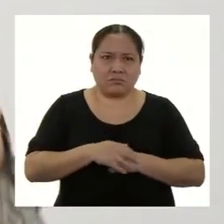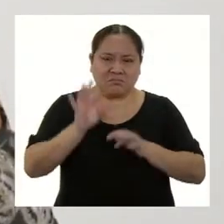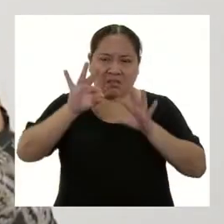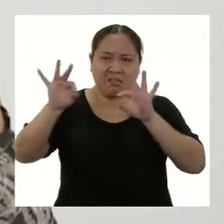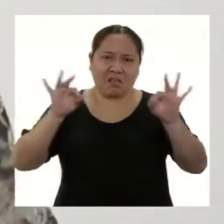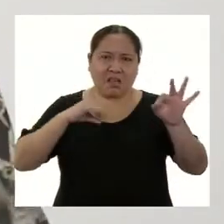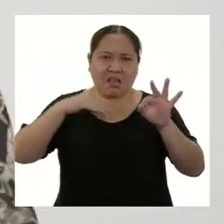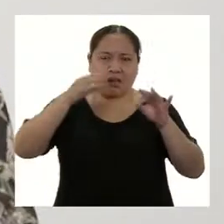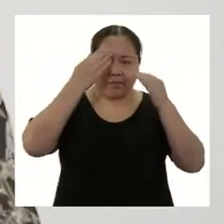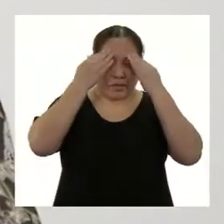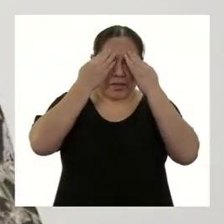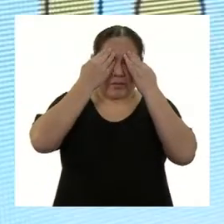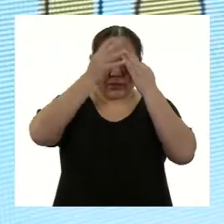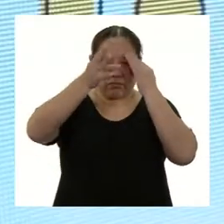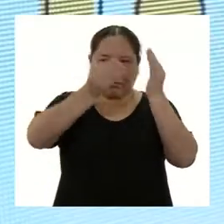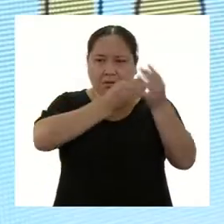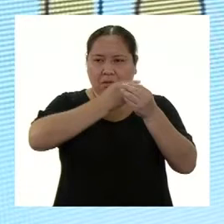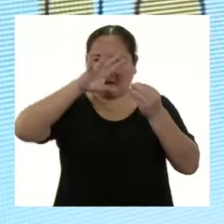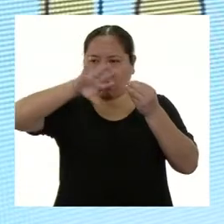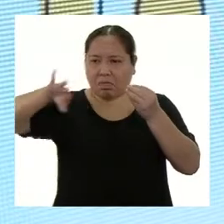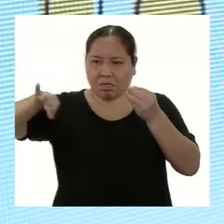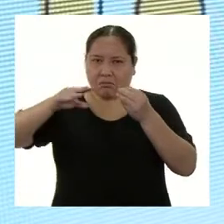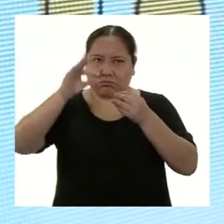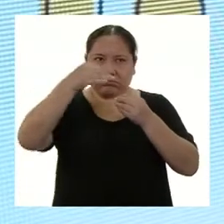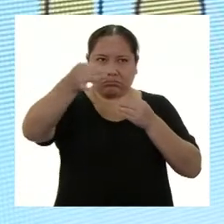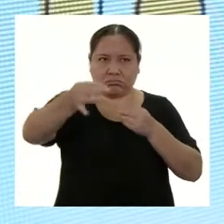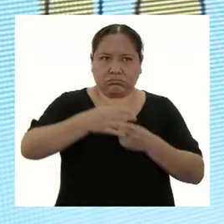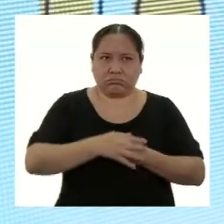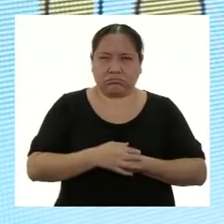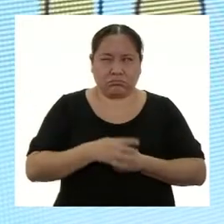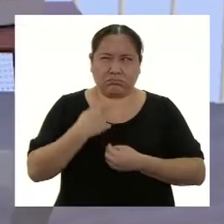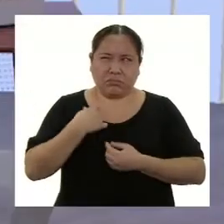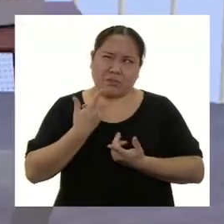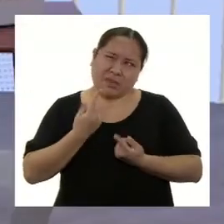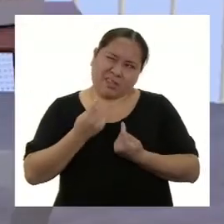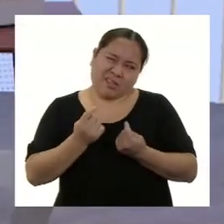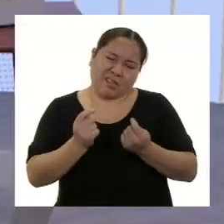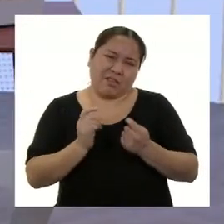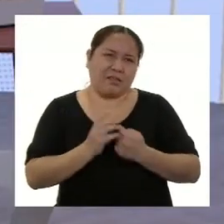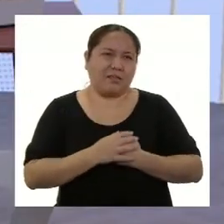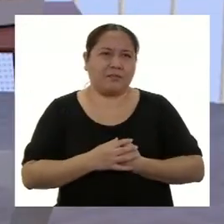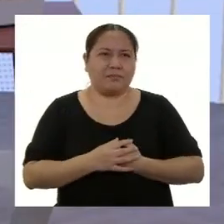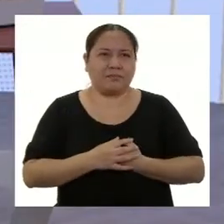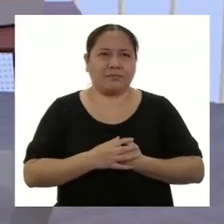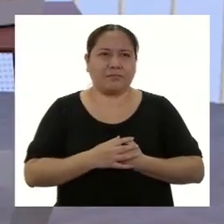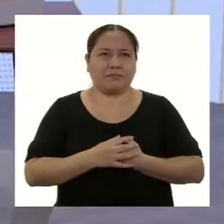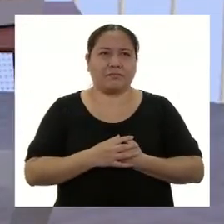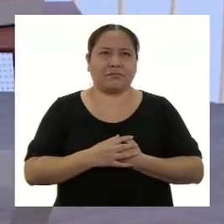desdóblala mentalmente. Ya, voy a intentarlo.